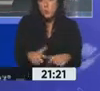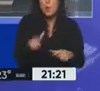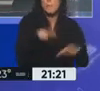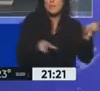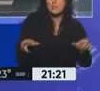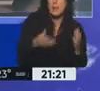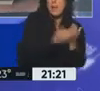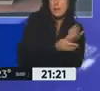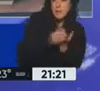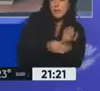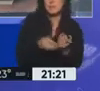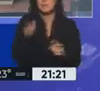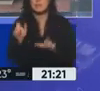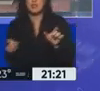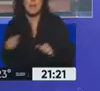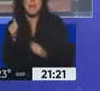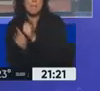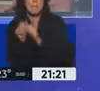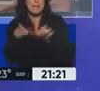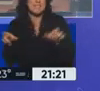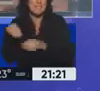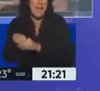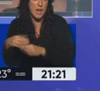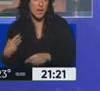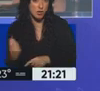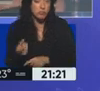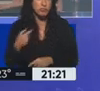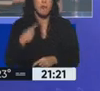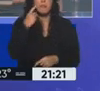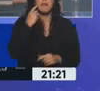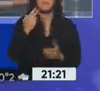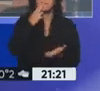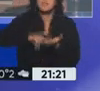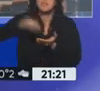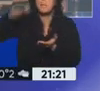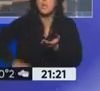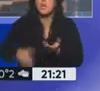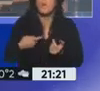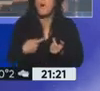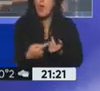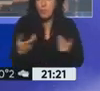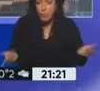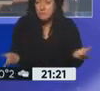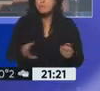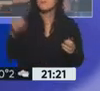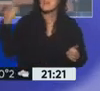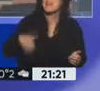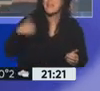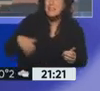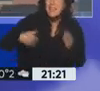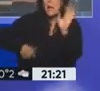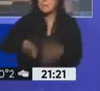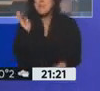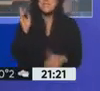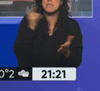miembros del gabinete con los empresarios. Se preguntan cuándo viene la baja de impuestos. Recordemos que Argentina es uno de los países que